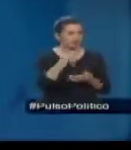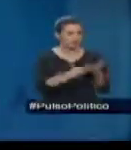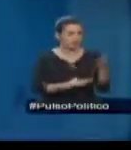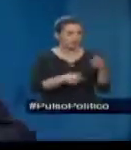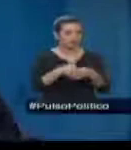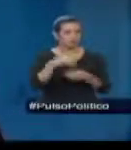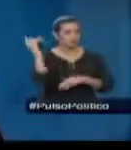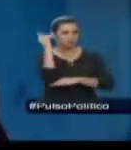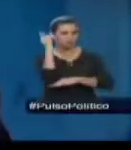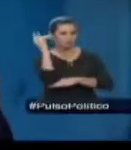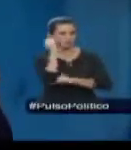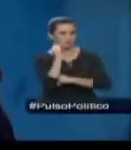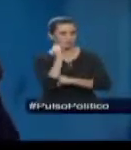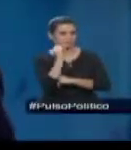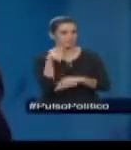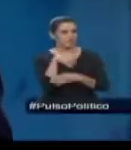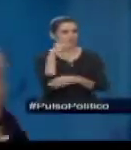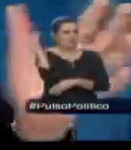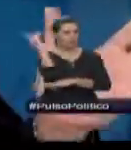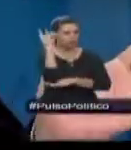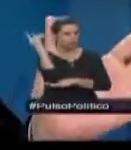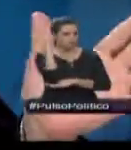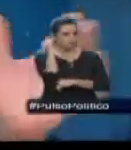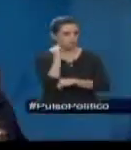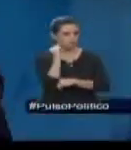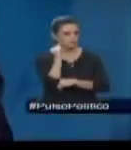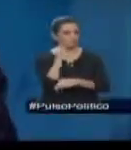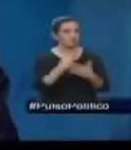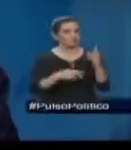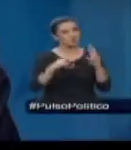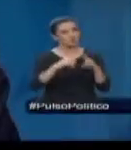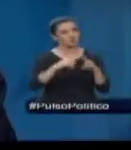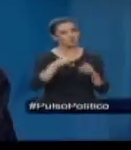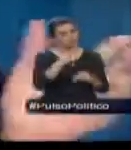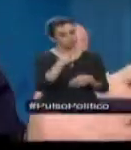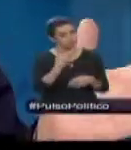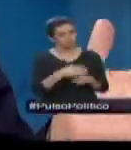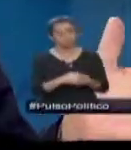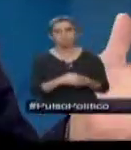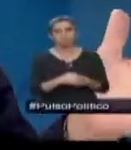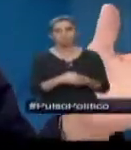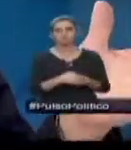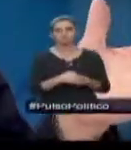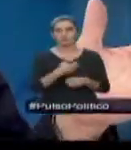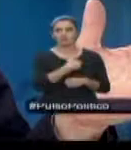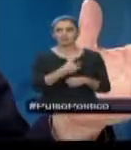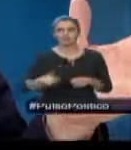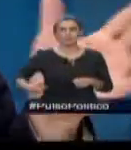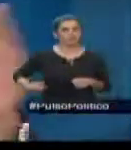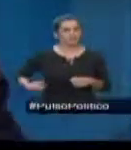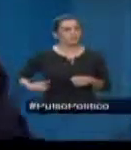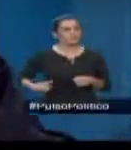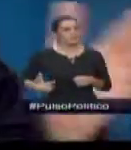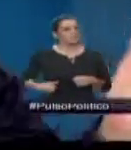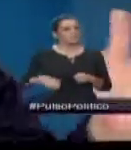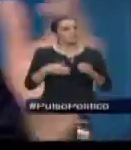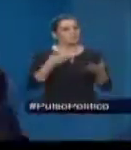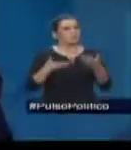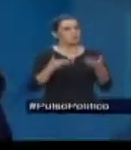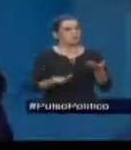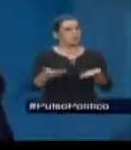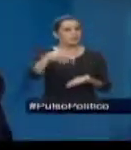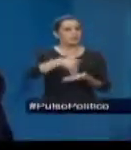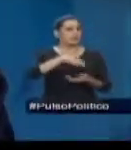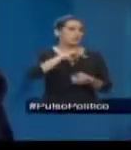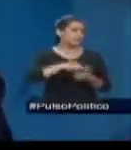pasando en bolivia bolivia evidentemente de lo que uno conoce el presidente evo morales posiblemente va a ser